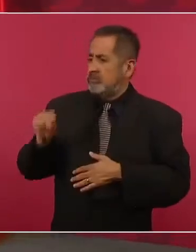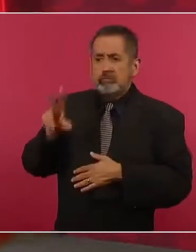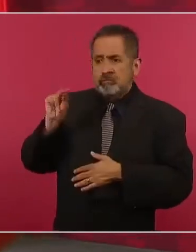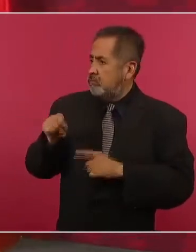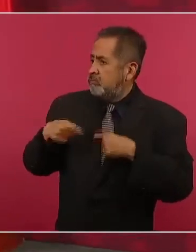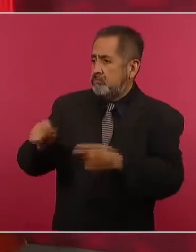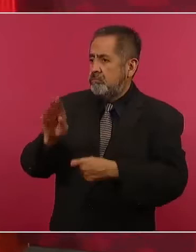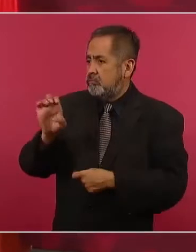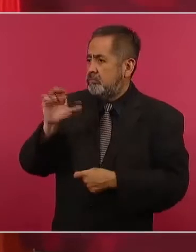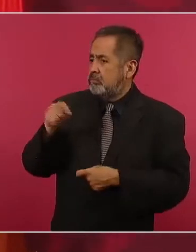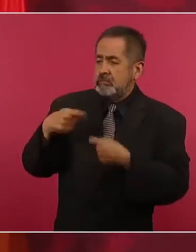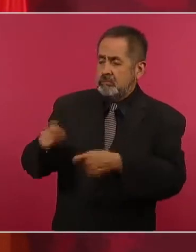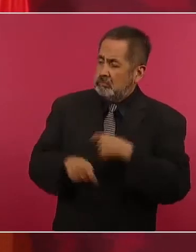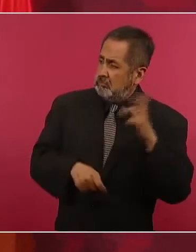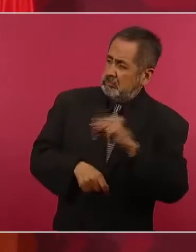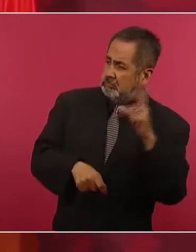oponiéndose.